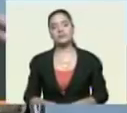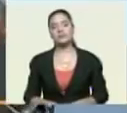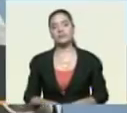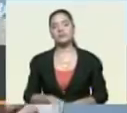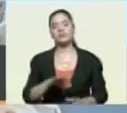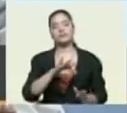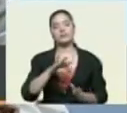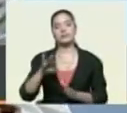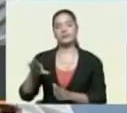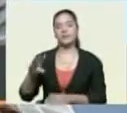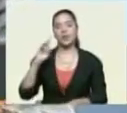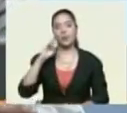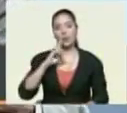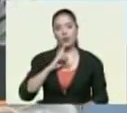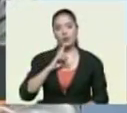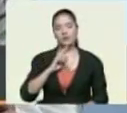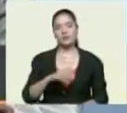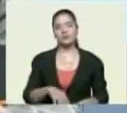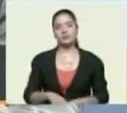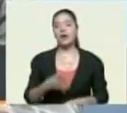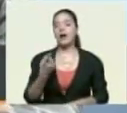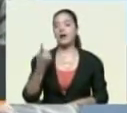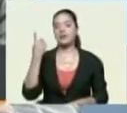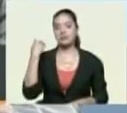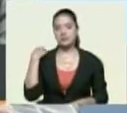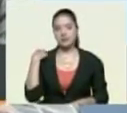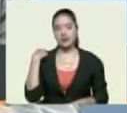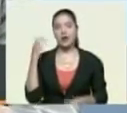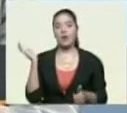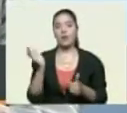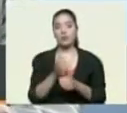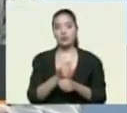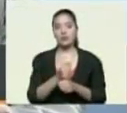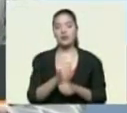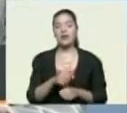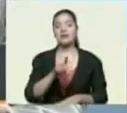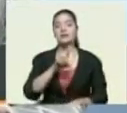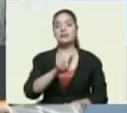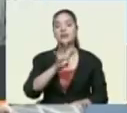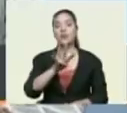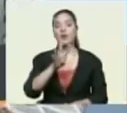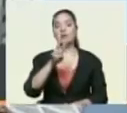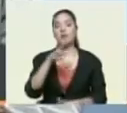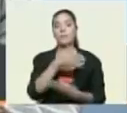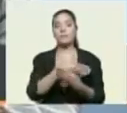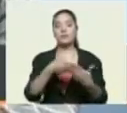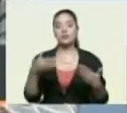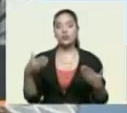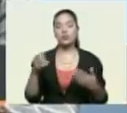Otro caso en el Estado Bolívar. Ayer fueron incautados